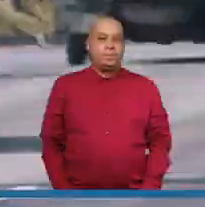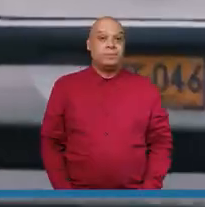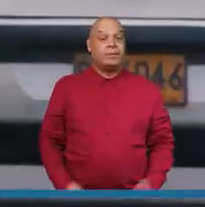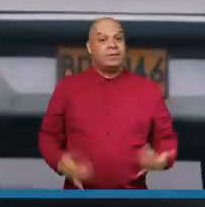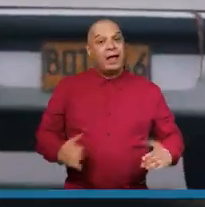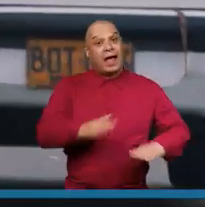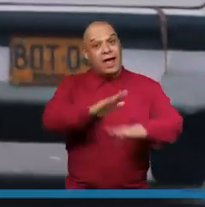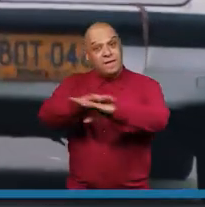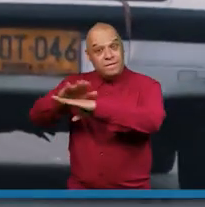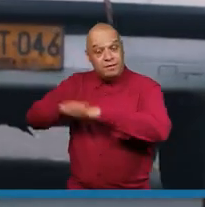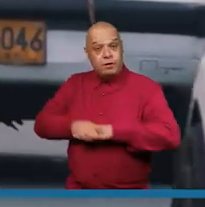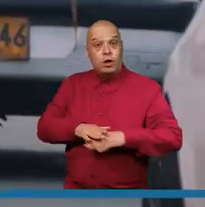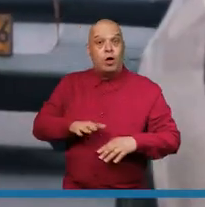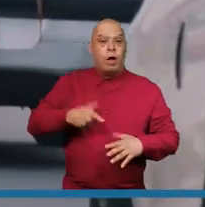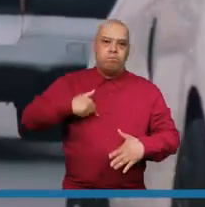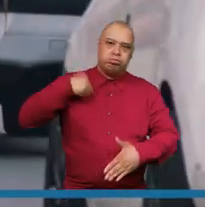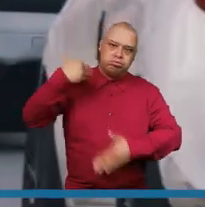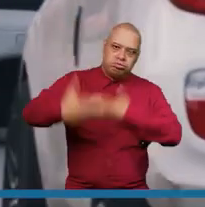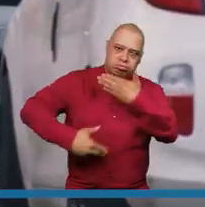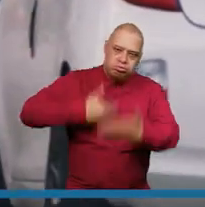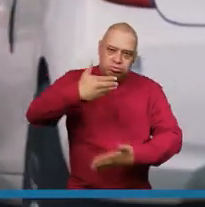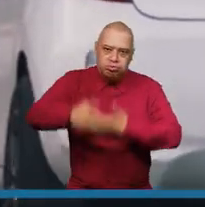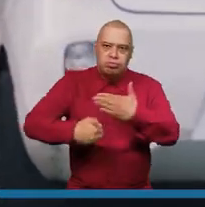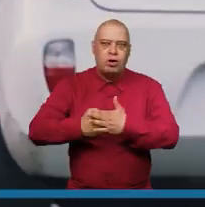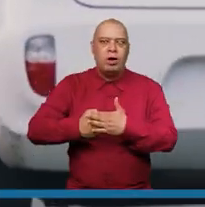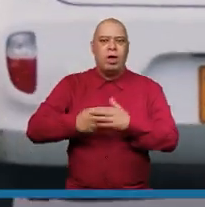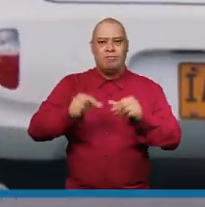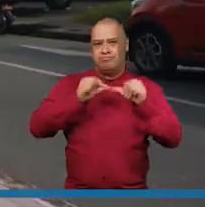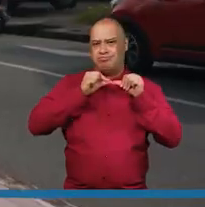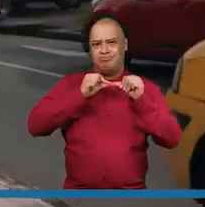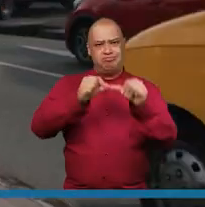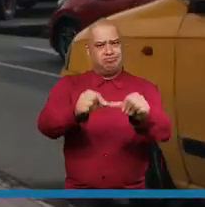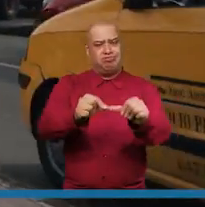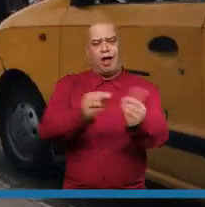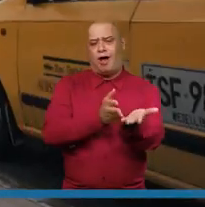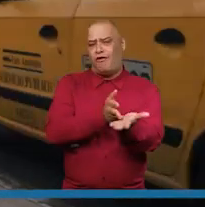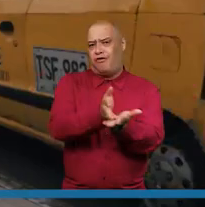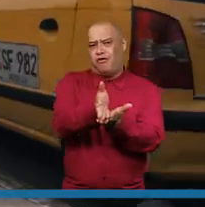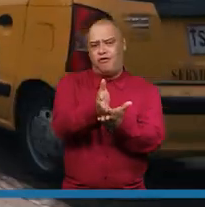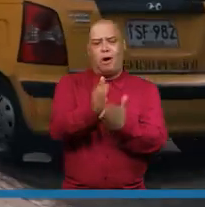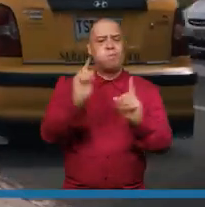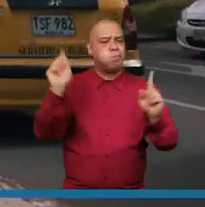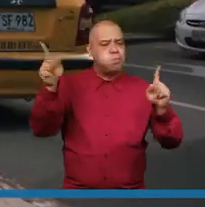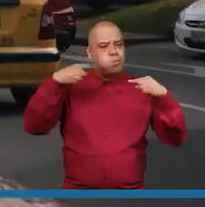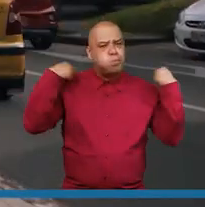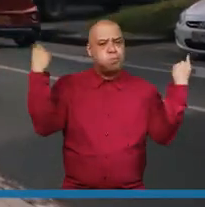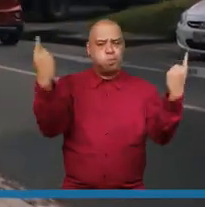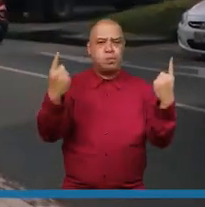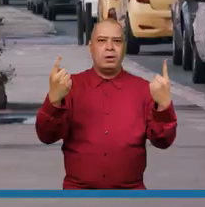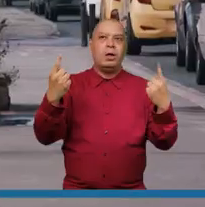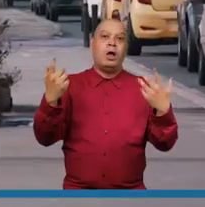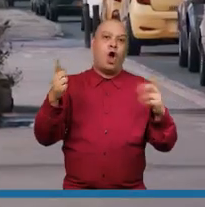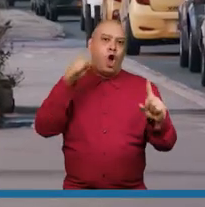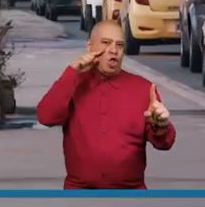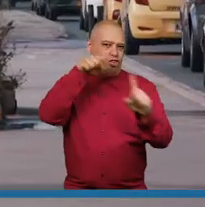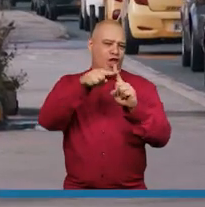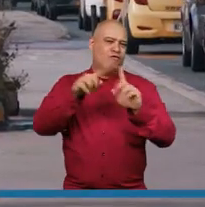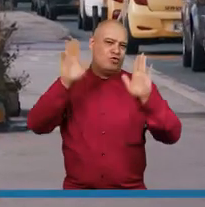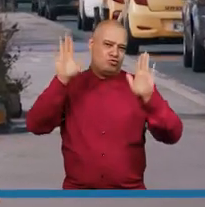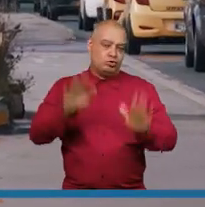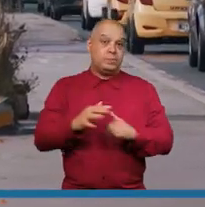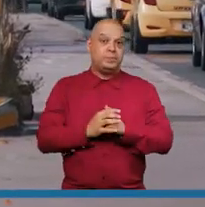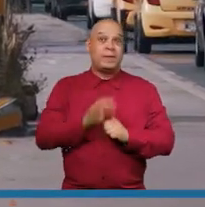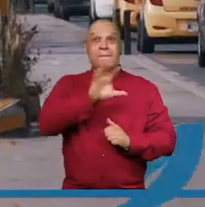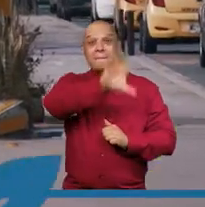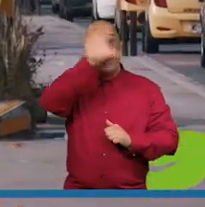Tenemos que desde ya garantizar que esto sea un proceso sostenible en el tiempo, que es una premisa que en el mundo se propone.